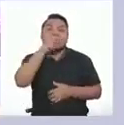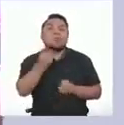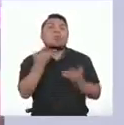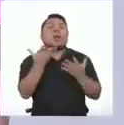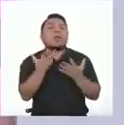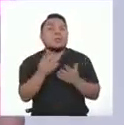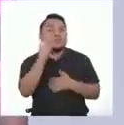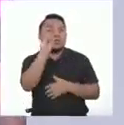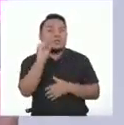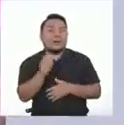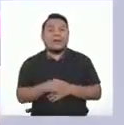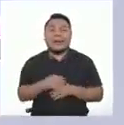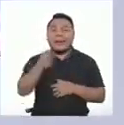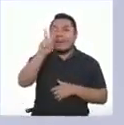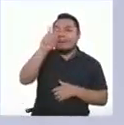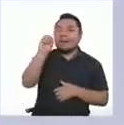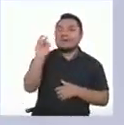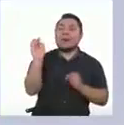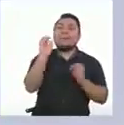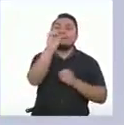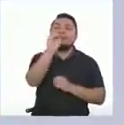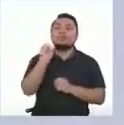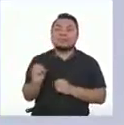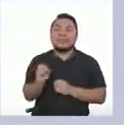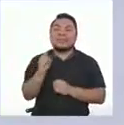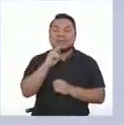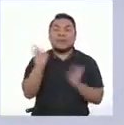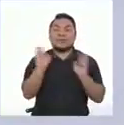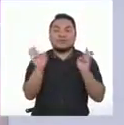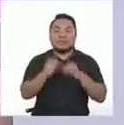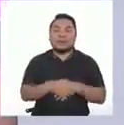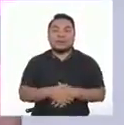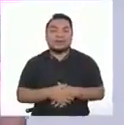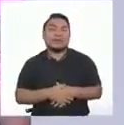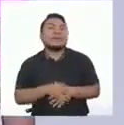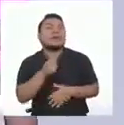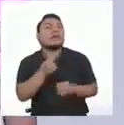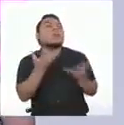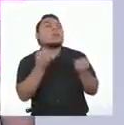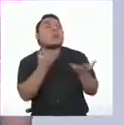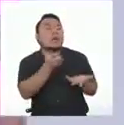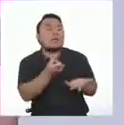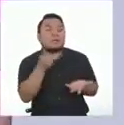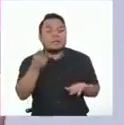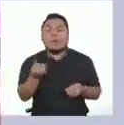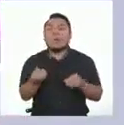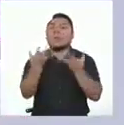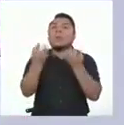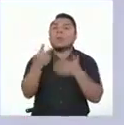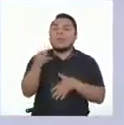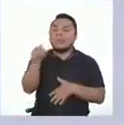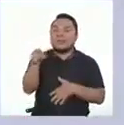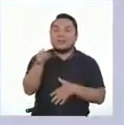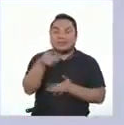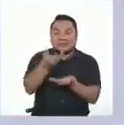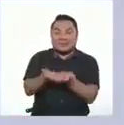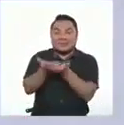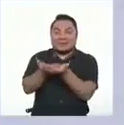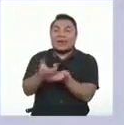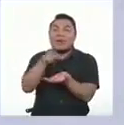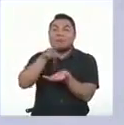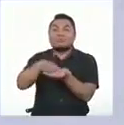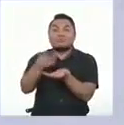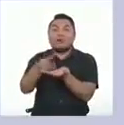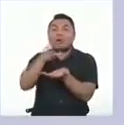pollo? Es el 20%. ¿Qué nos interesa saber? ¿Cuántos gramos de esa presa son proteína? ¿Qué